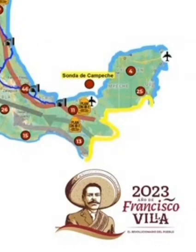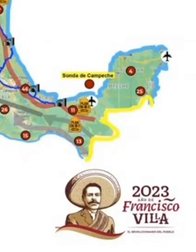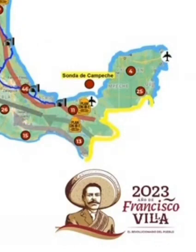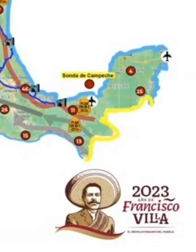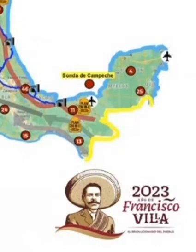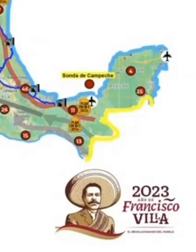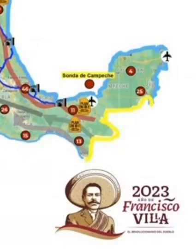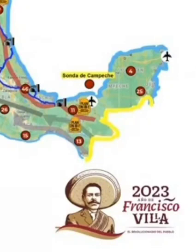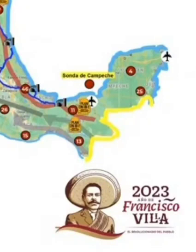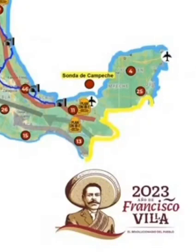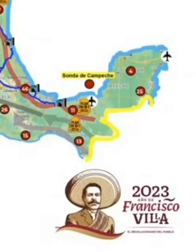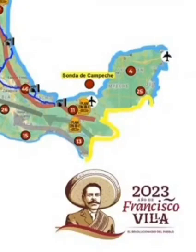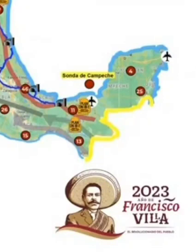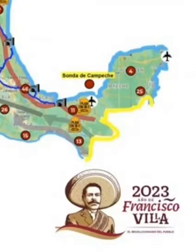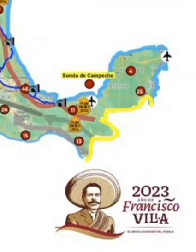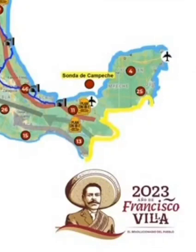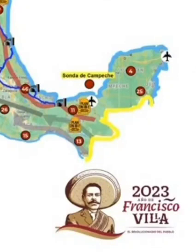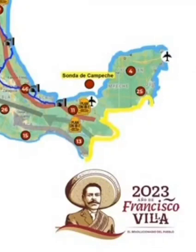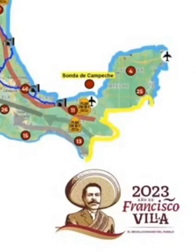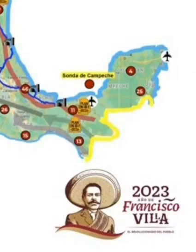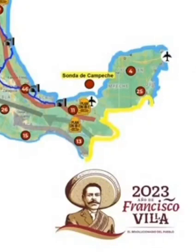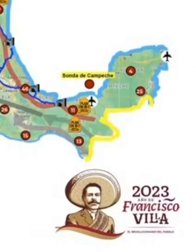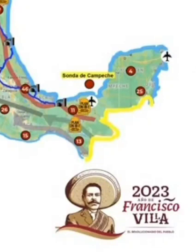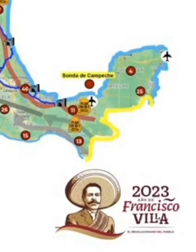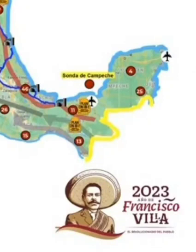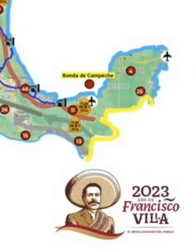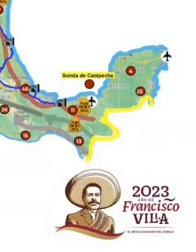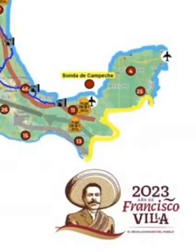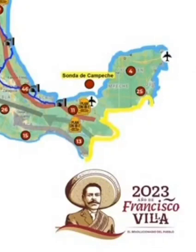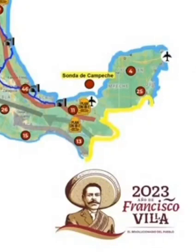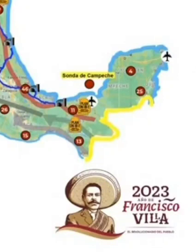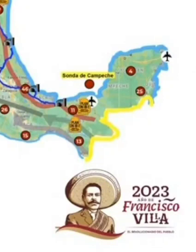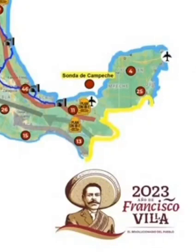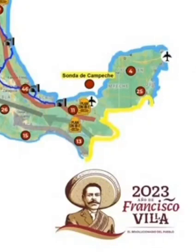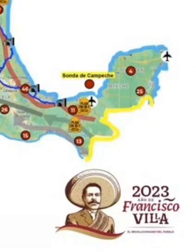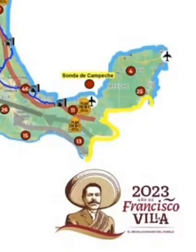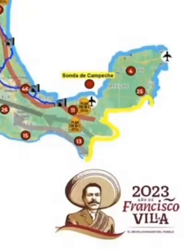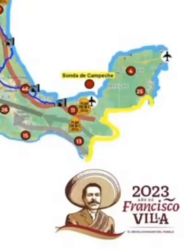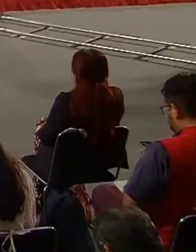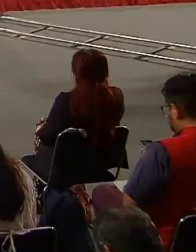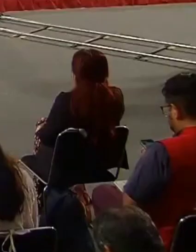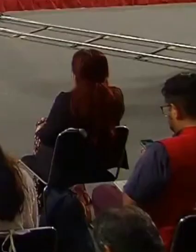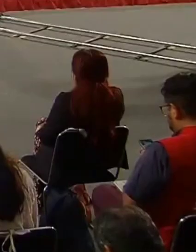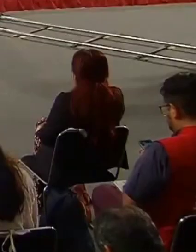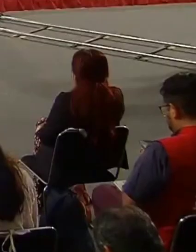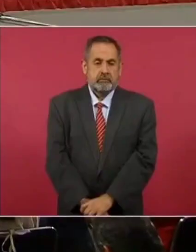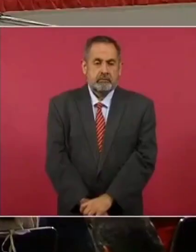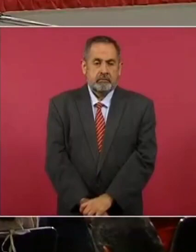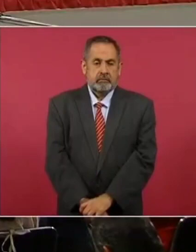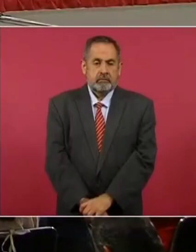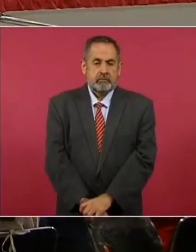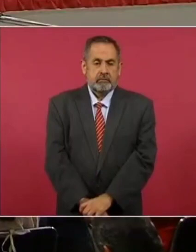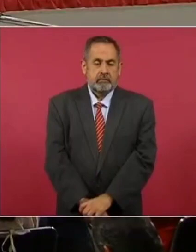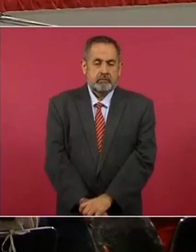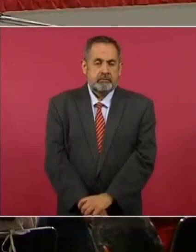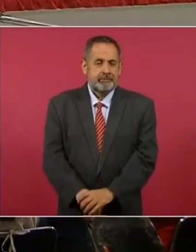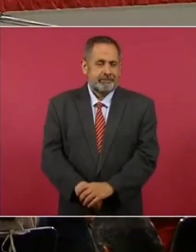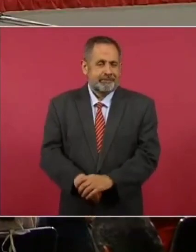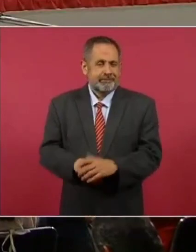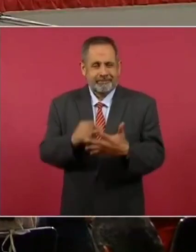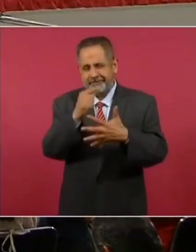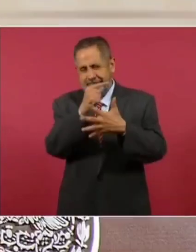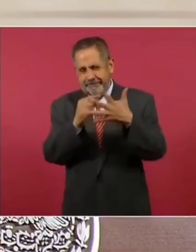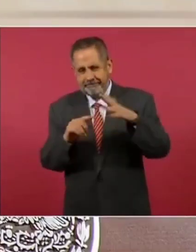intensiva de plantíos ilícitos operaciones de búsqueda y rescate plan de seguridad integrar al tren Maya